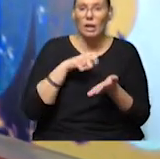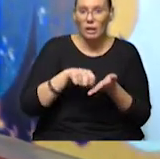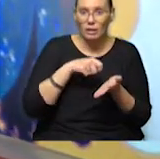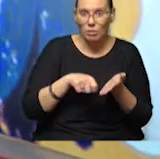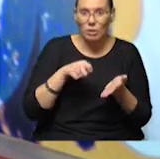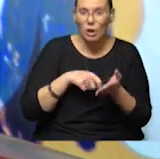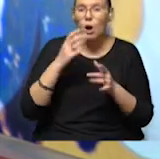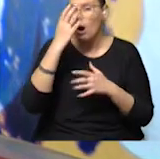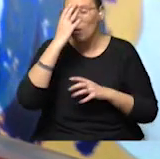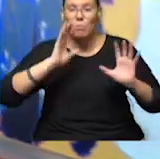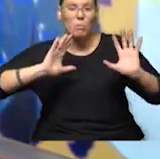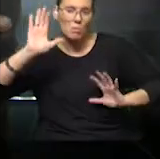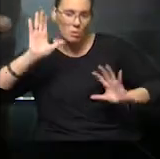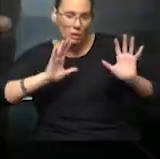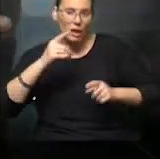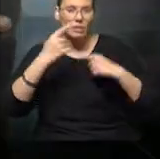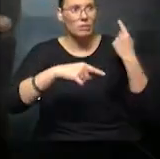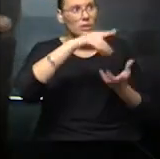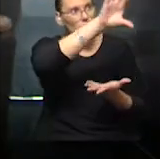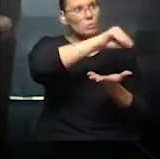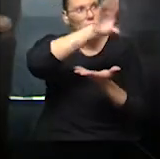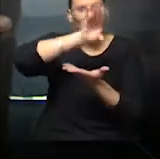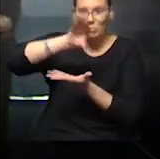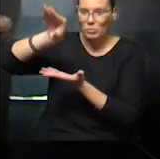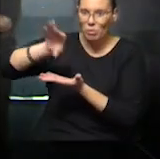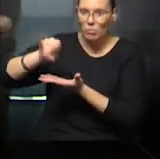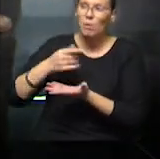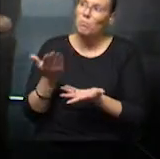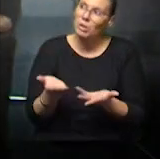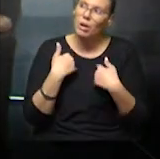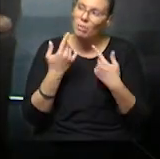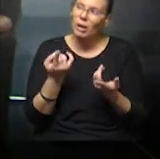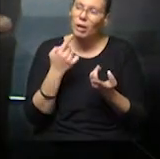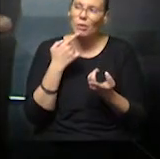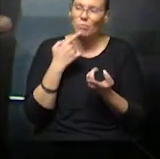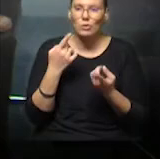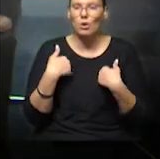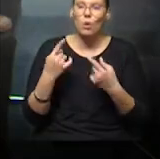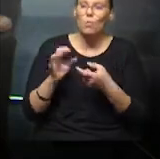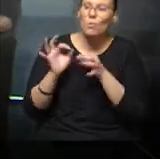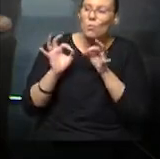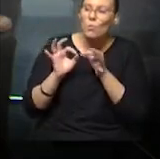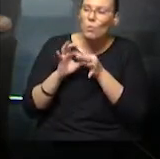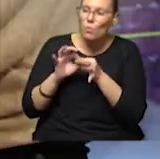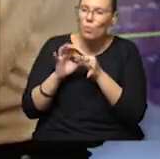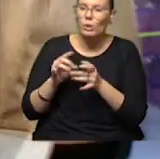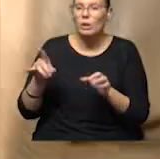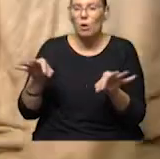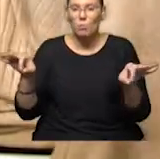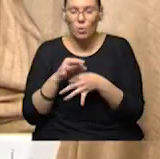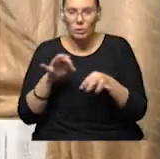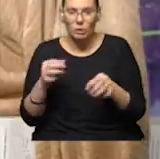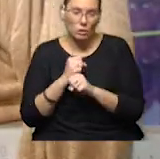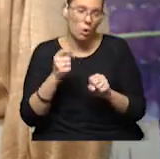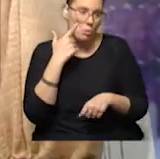la murga que toma todos los géneros viene un poco de ahí, quizás de esa inquietud de ir recorriendo, ¿no? Y no casarme con ninguno, digamos. ¿Y sí. con Dioses del Momento? Ay, perdón.